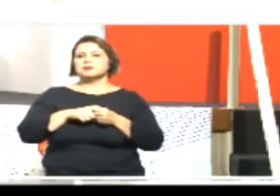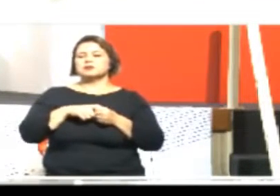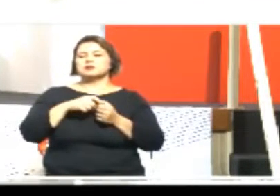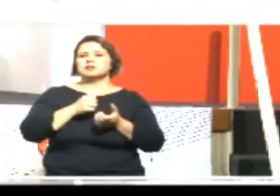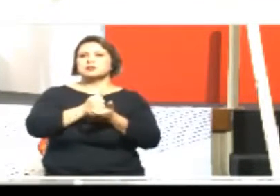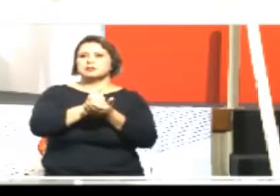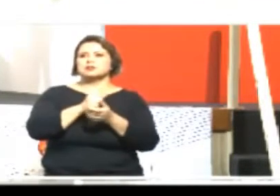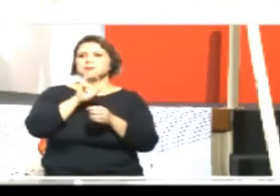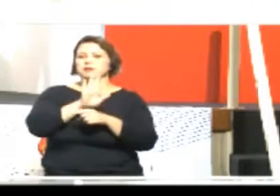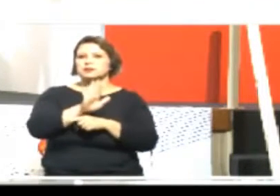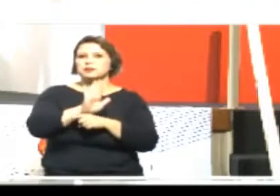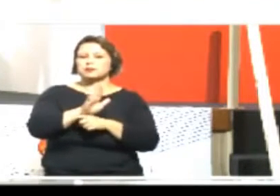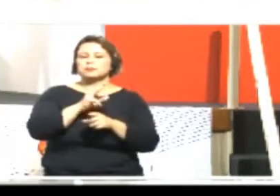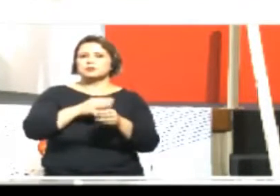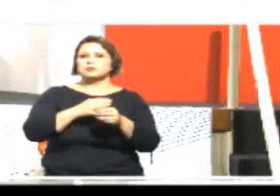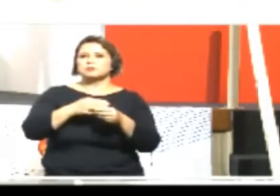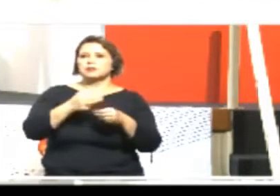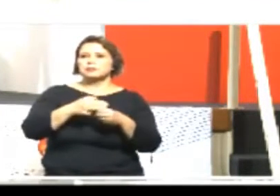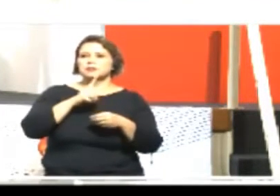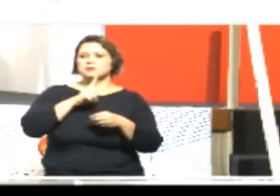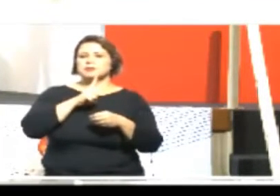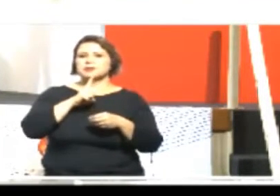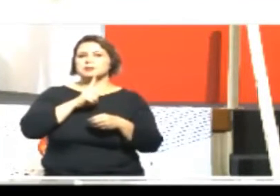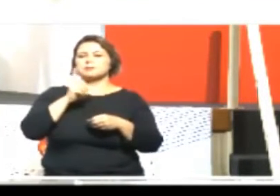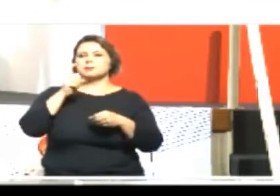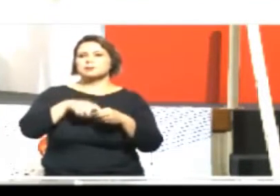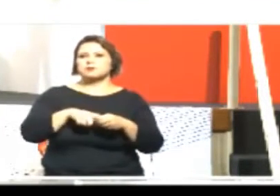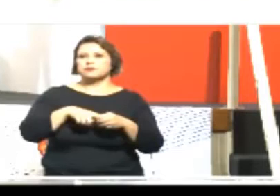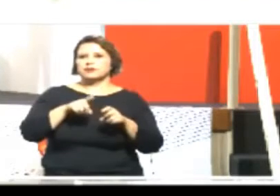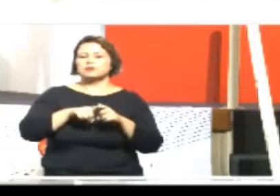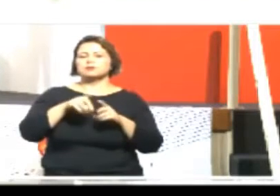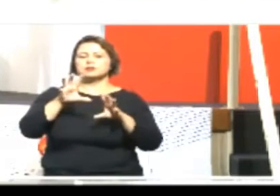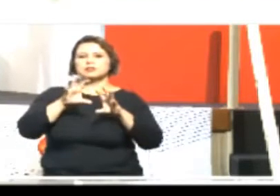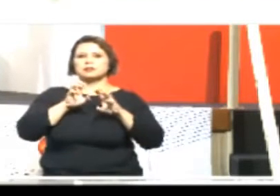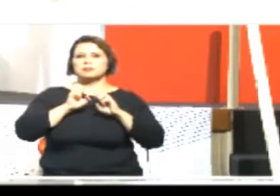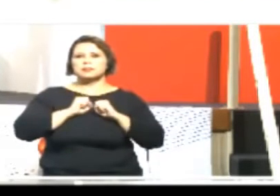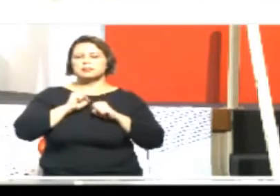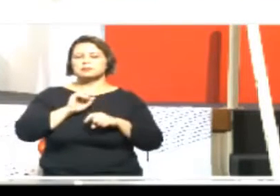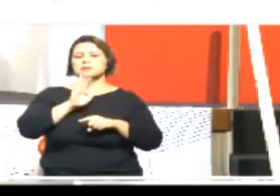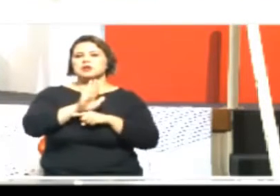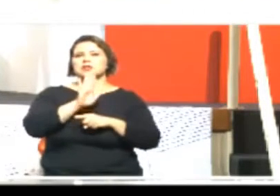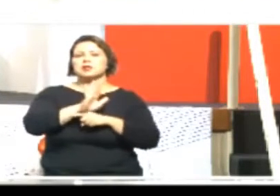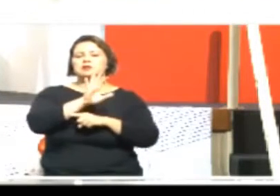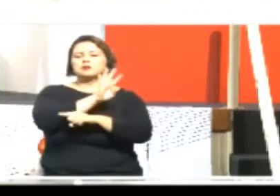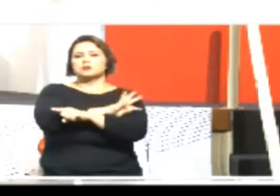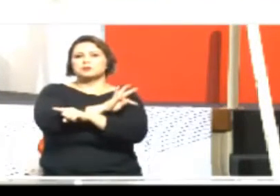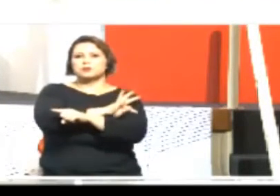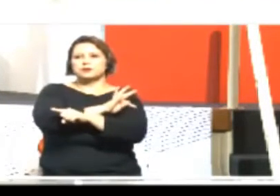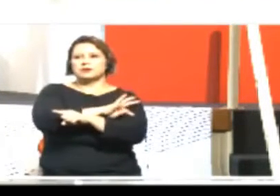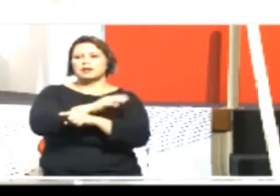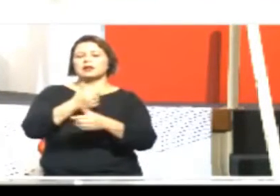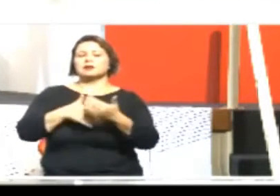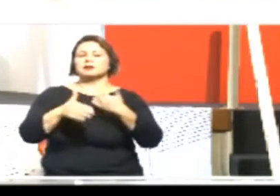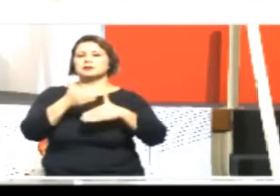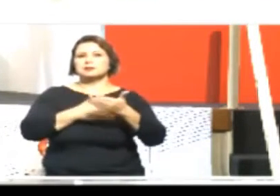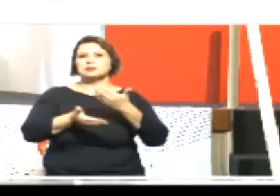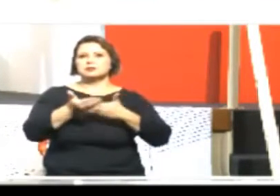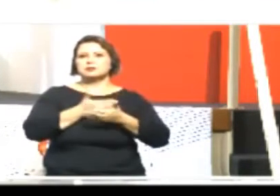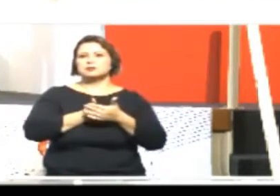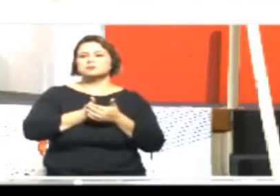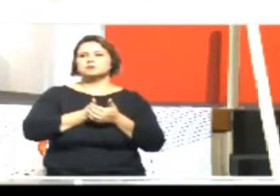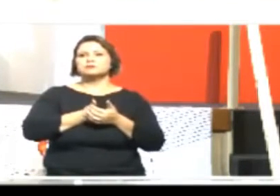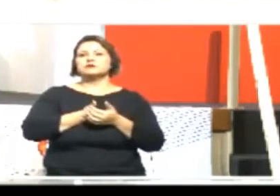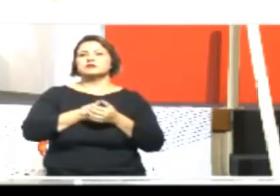región tienden a obtener más convenios porque reciben ayuda técnica de la región para decirles cómo aplicar por el